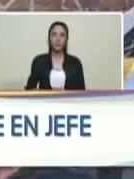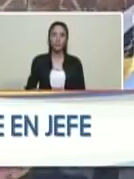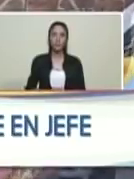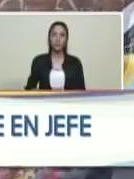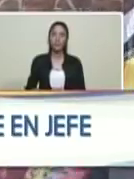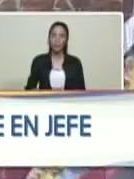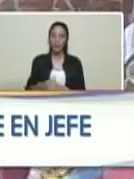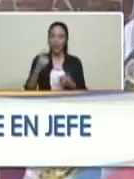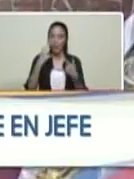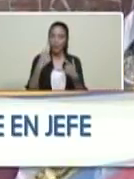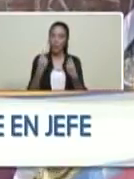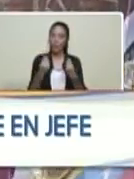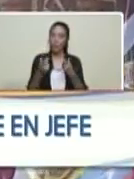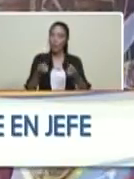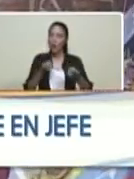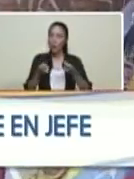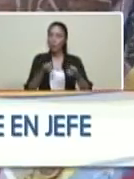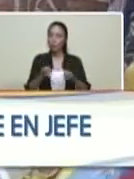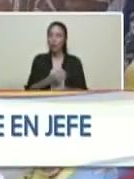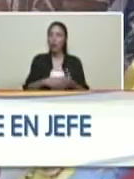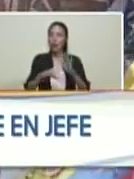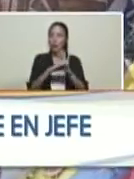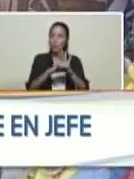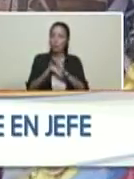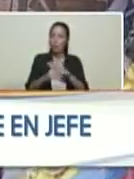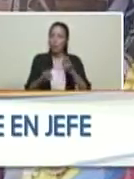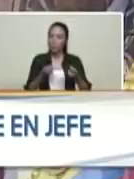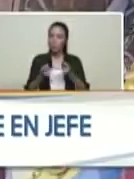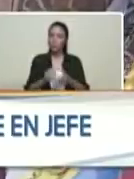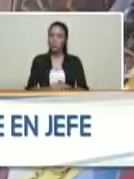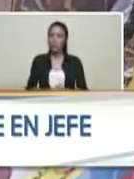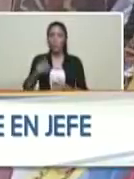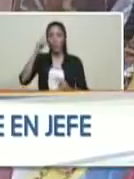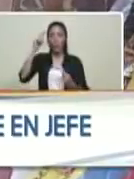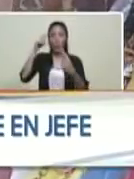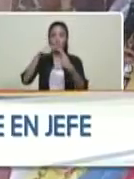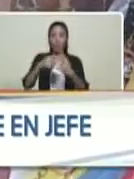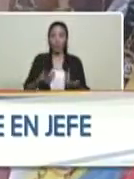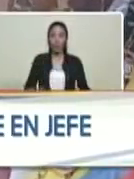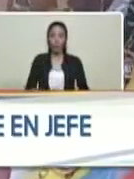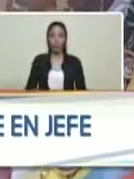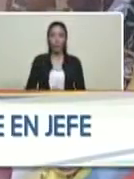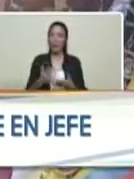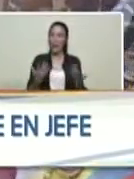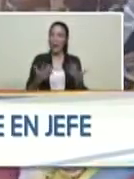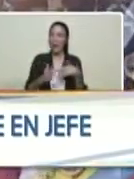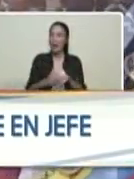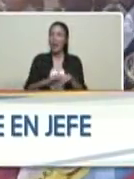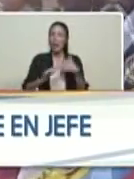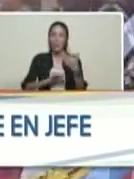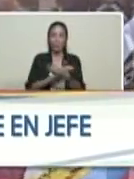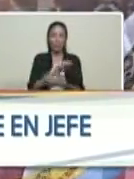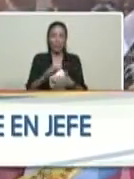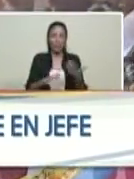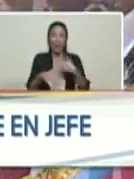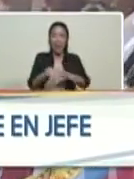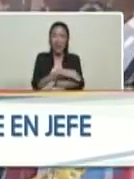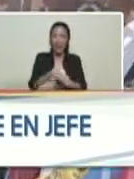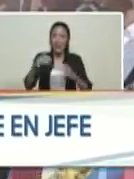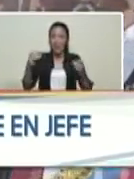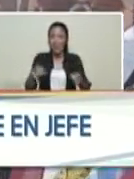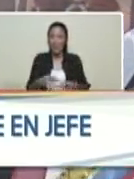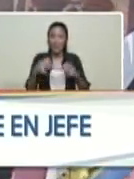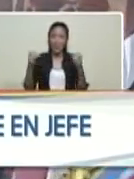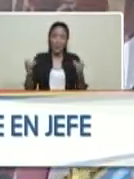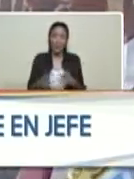activarse el poder constituyente para que llegara la paz en medio de una contienda civil que amenazaba